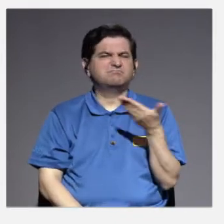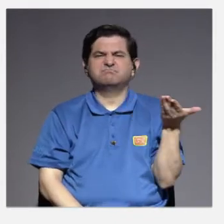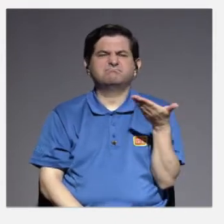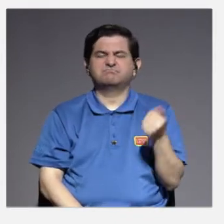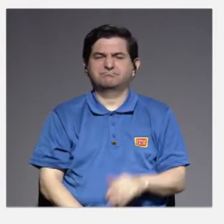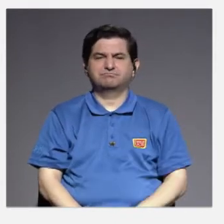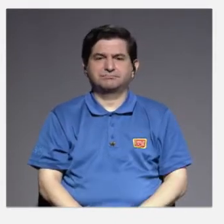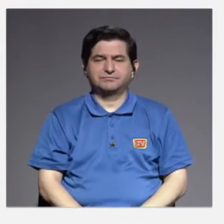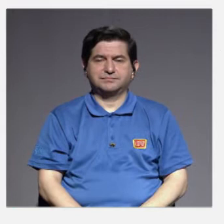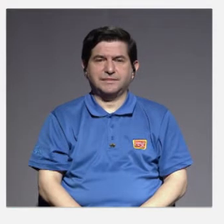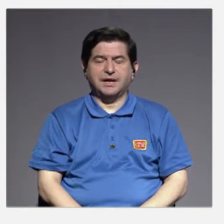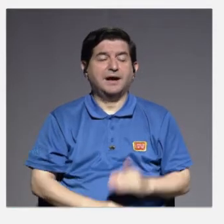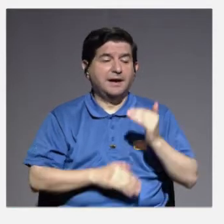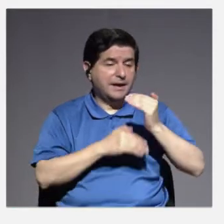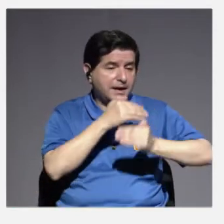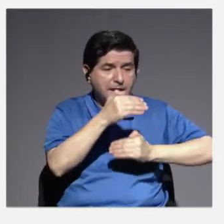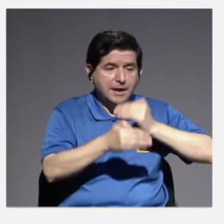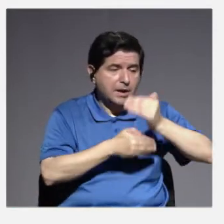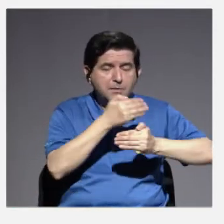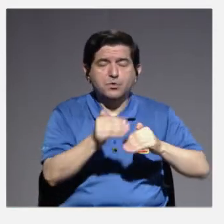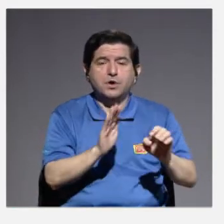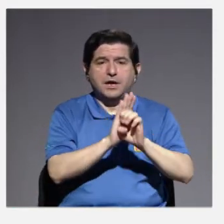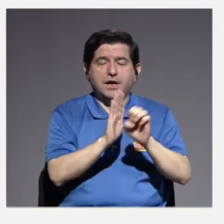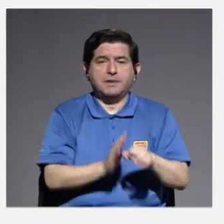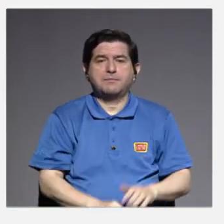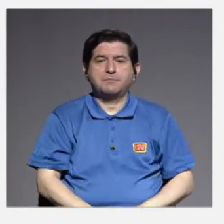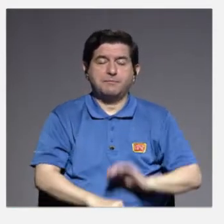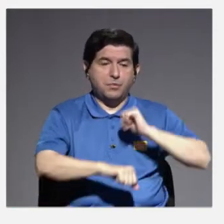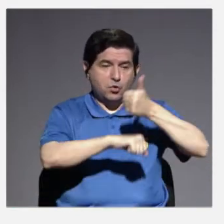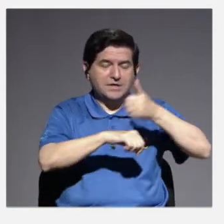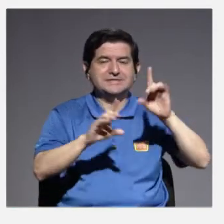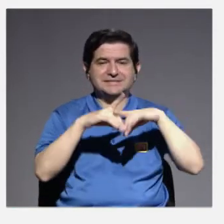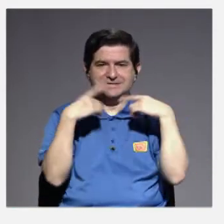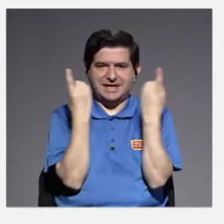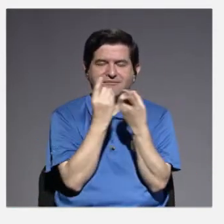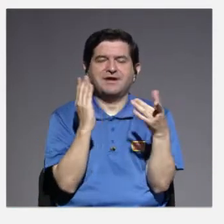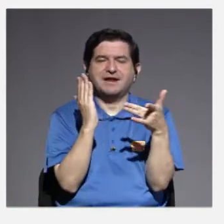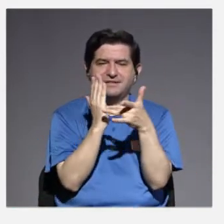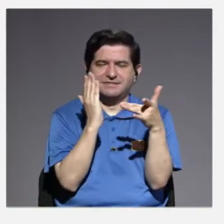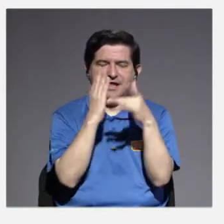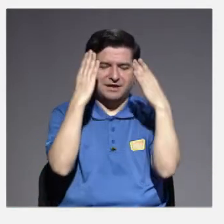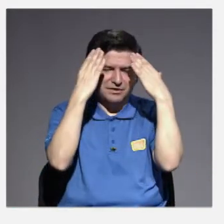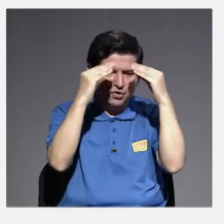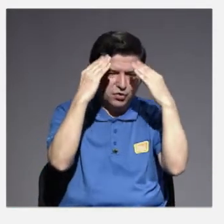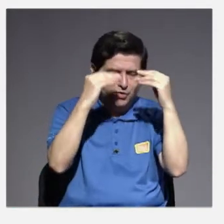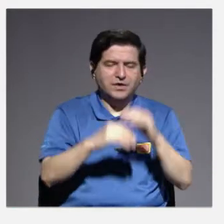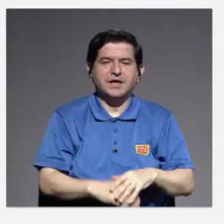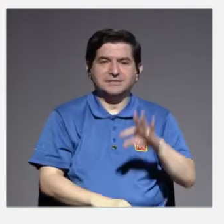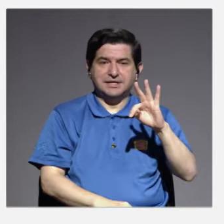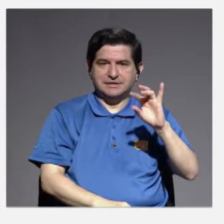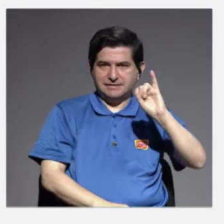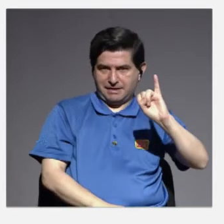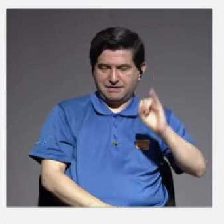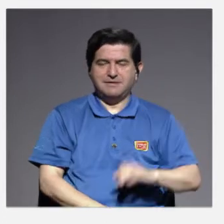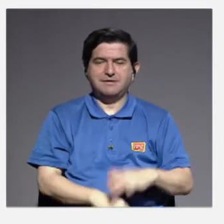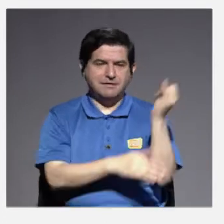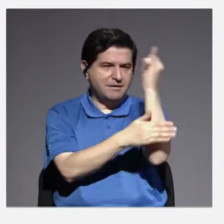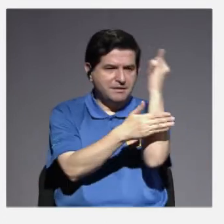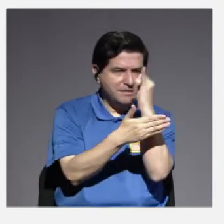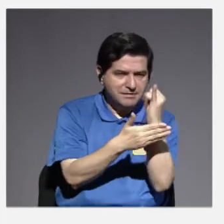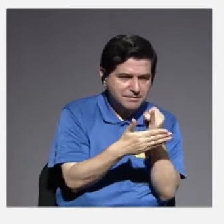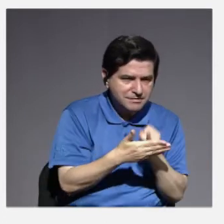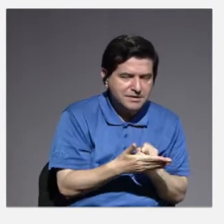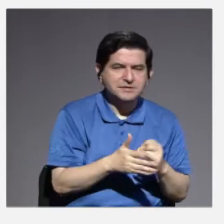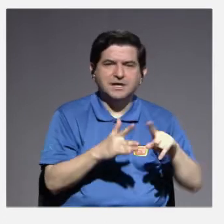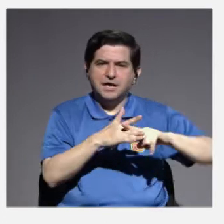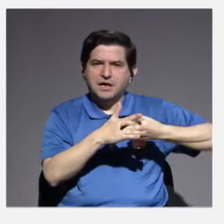la introducción de procesos, por ejemplo, como la creación de los departamentos de tecnologías de la información, el diseño o elaboración de